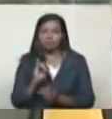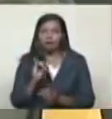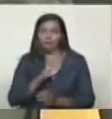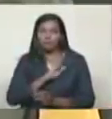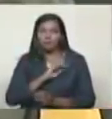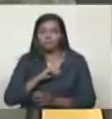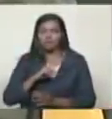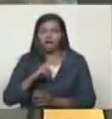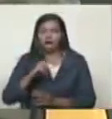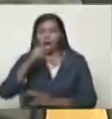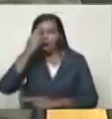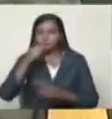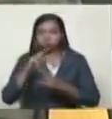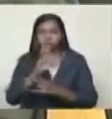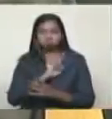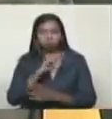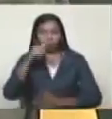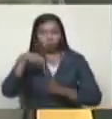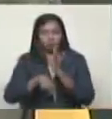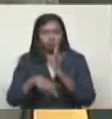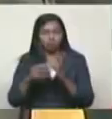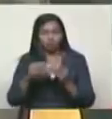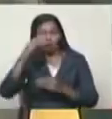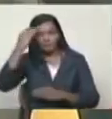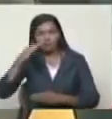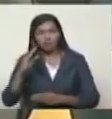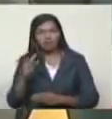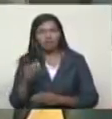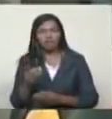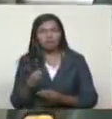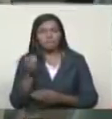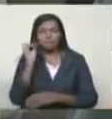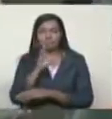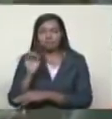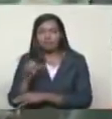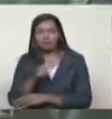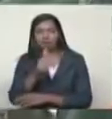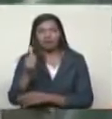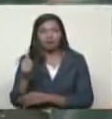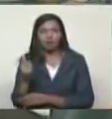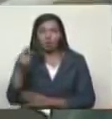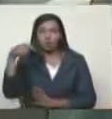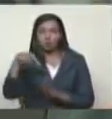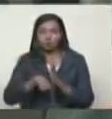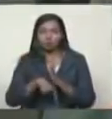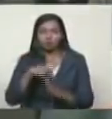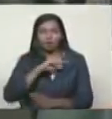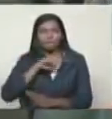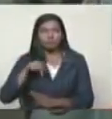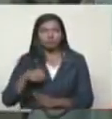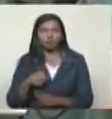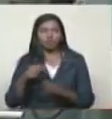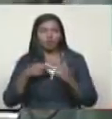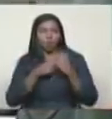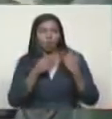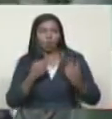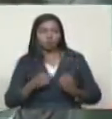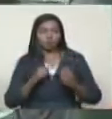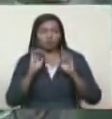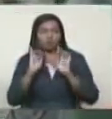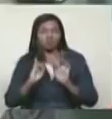morales de ustedes, para transmitirle un mensaje profundo de mi corazón como comandante en